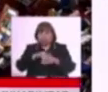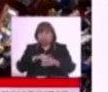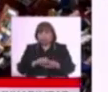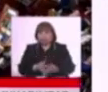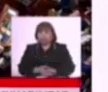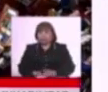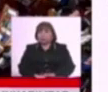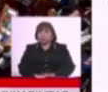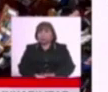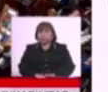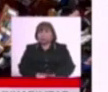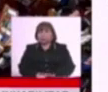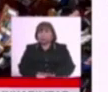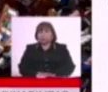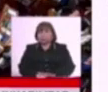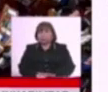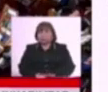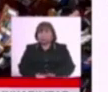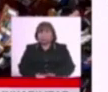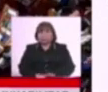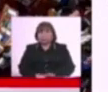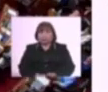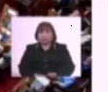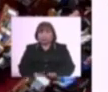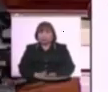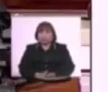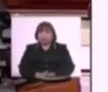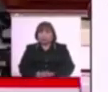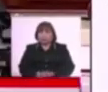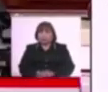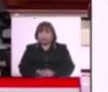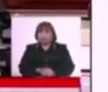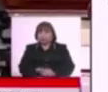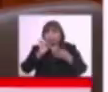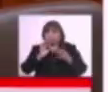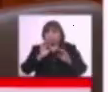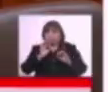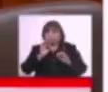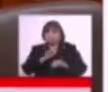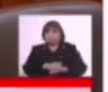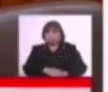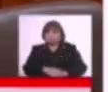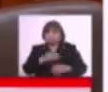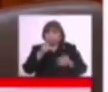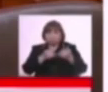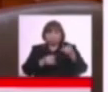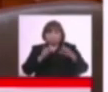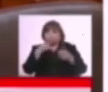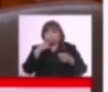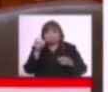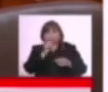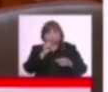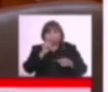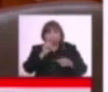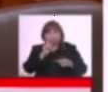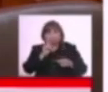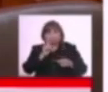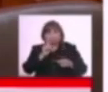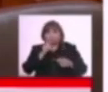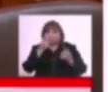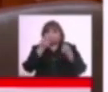se puede tener relaciones sexuales, puedes agarrar, violar, no violar, puedes tomar tus tragos dentro del